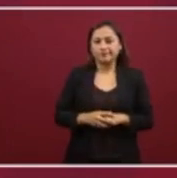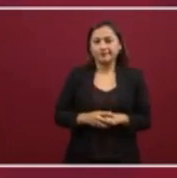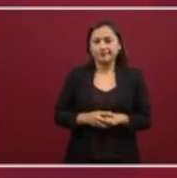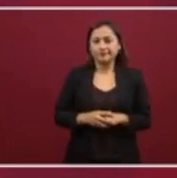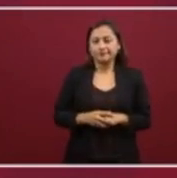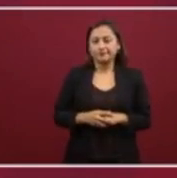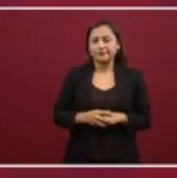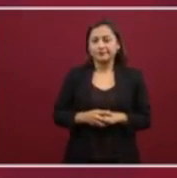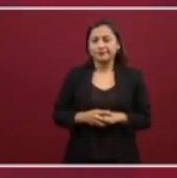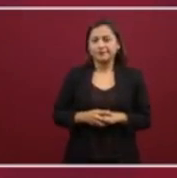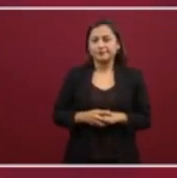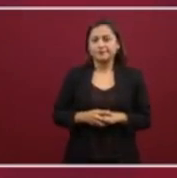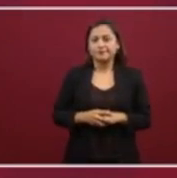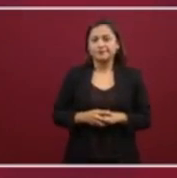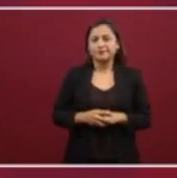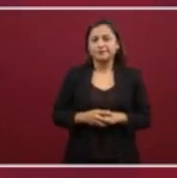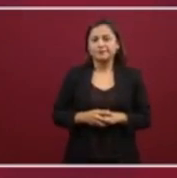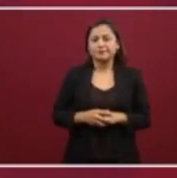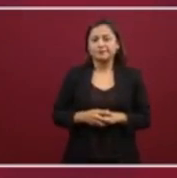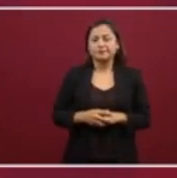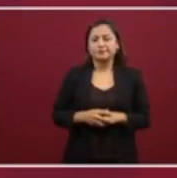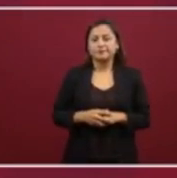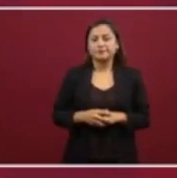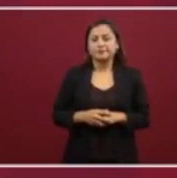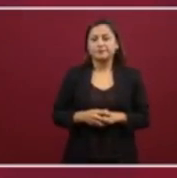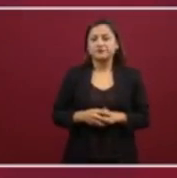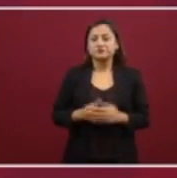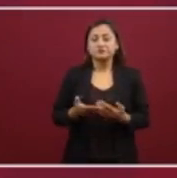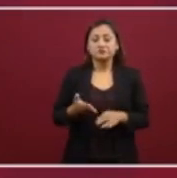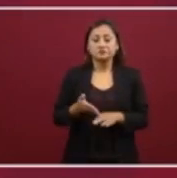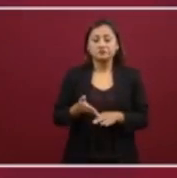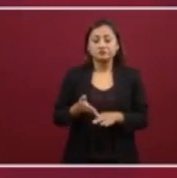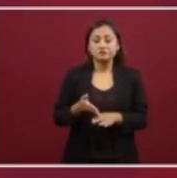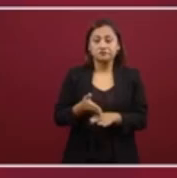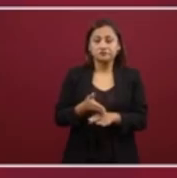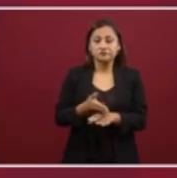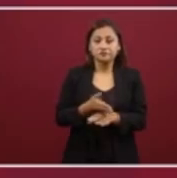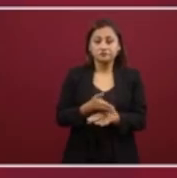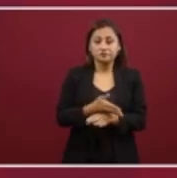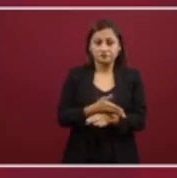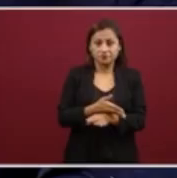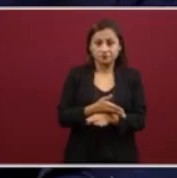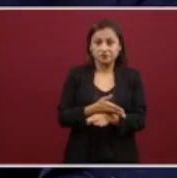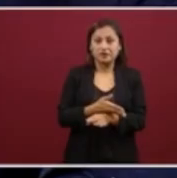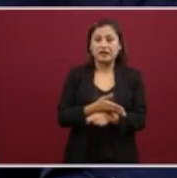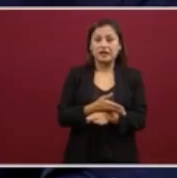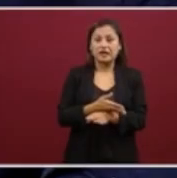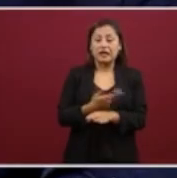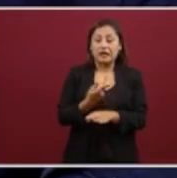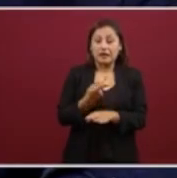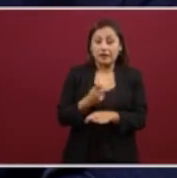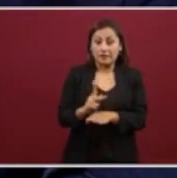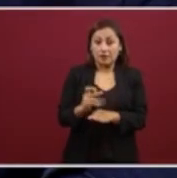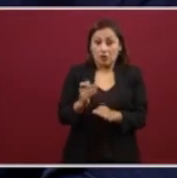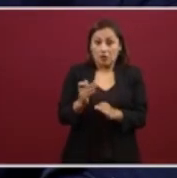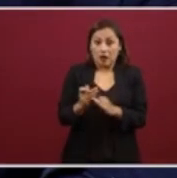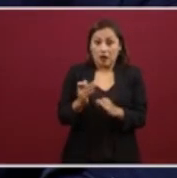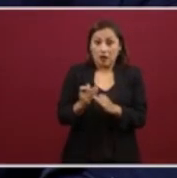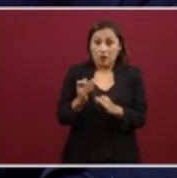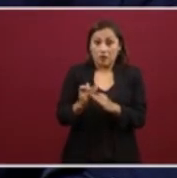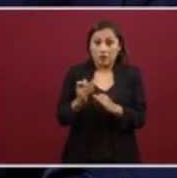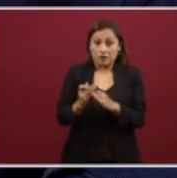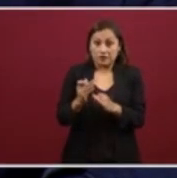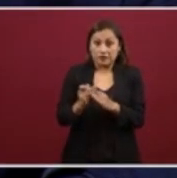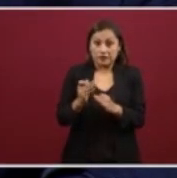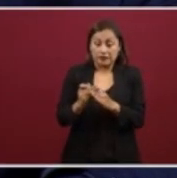habido aún con lo de esta semana, una apreciación